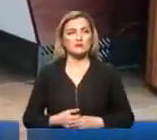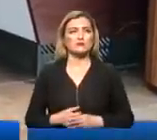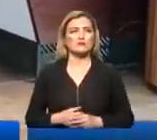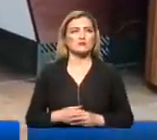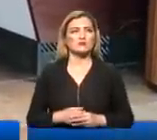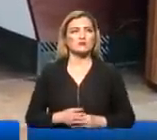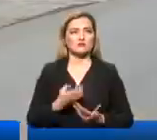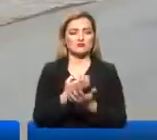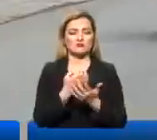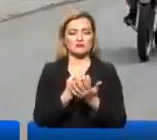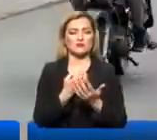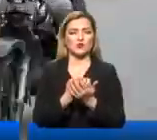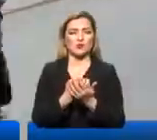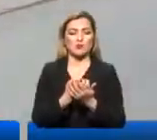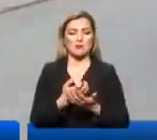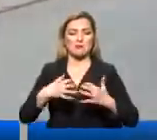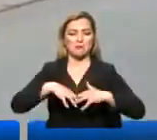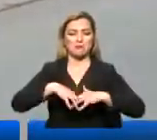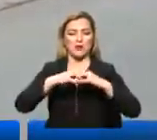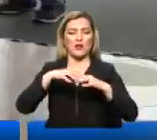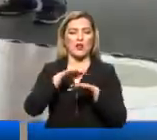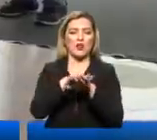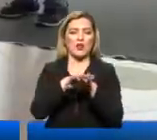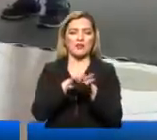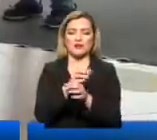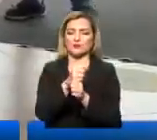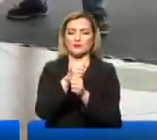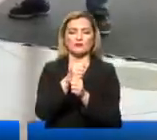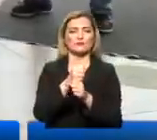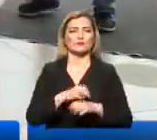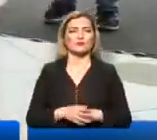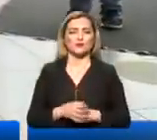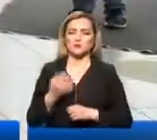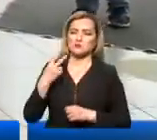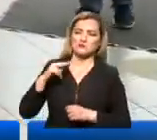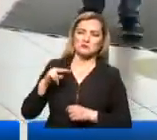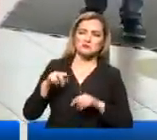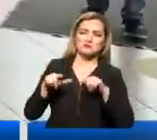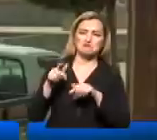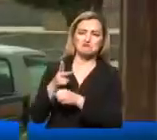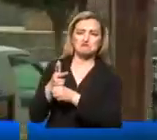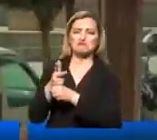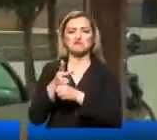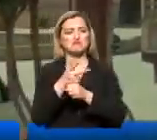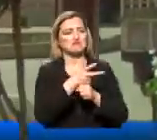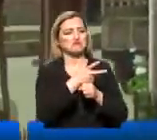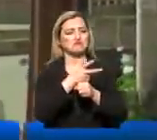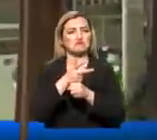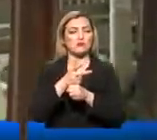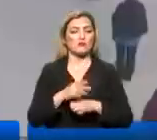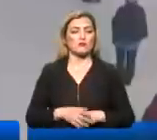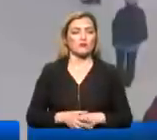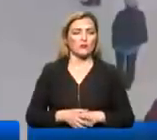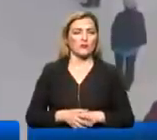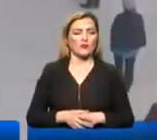La reactivación económica en los cantones azuayos es lenta pero segura. Eso pudimos corroborar en un recorrido. Es necesario señalar